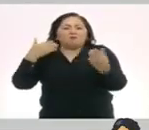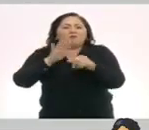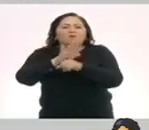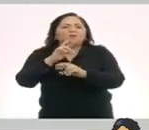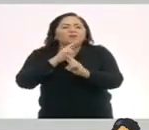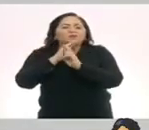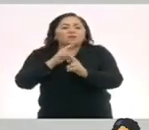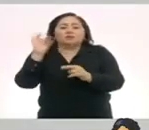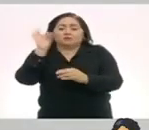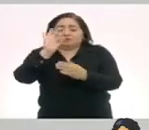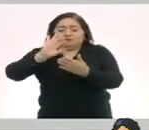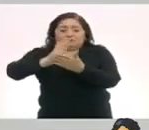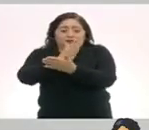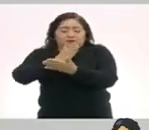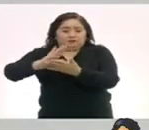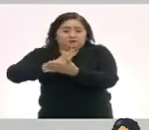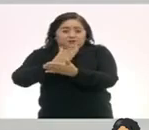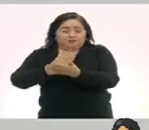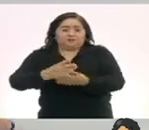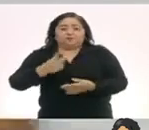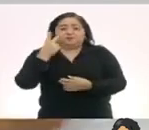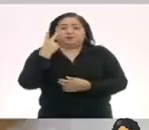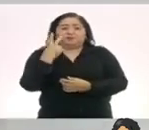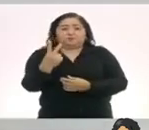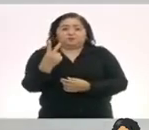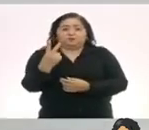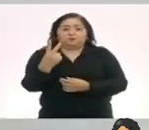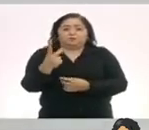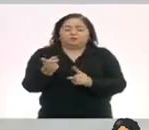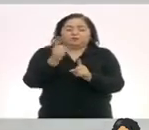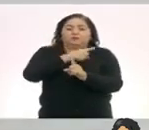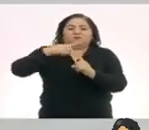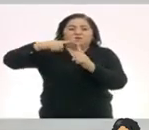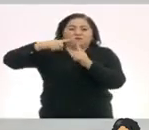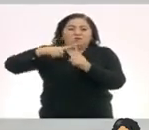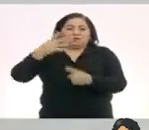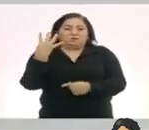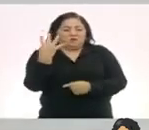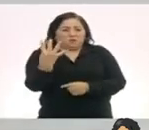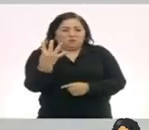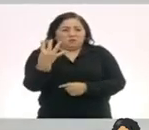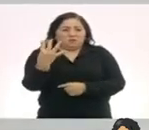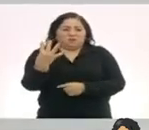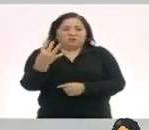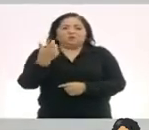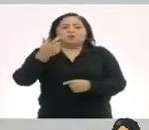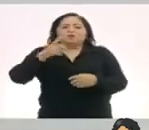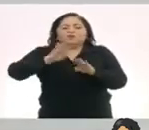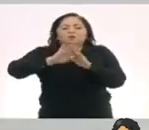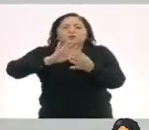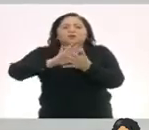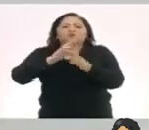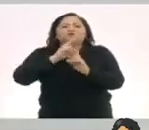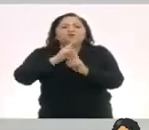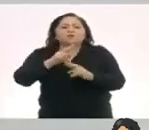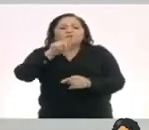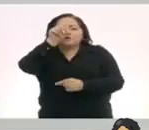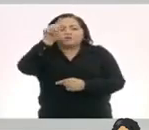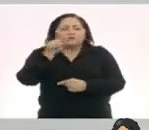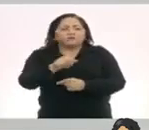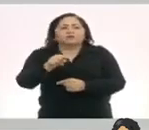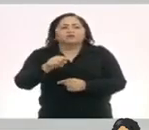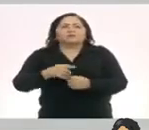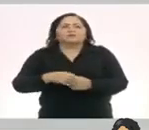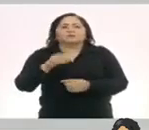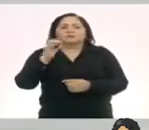decir. Si dividimos dos entre cuatro, tenemos que añadir el 0 porque no cabe, y es